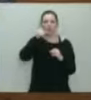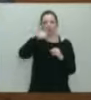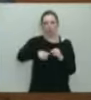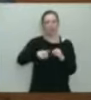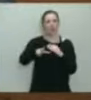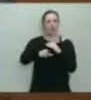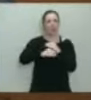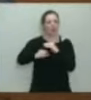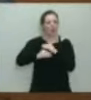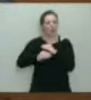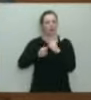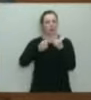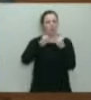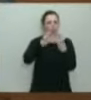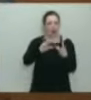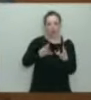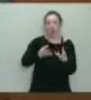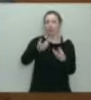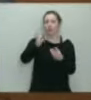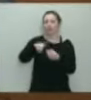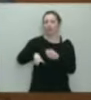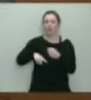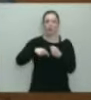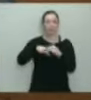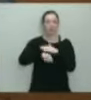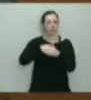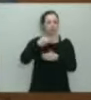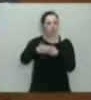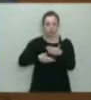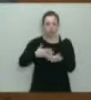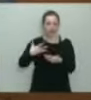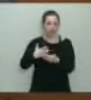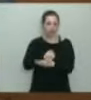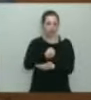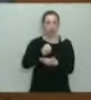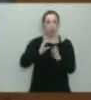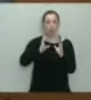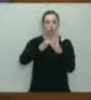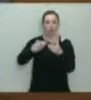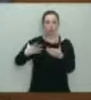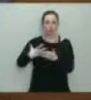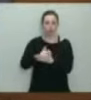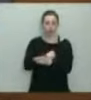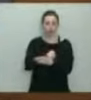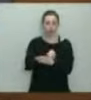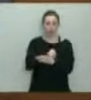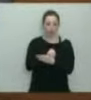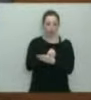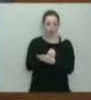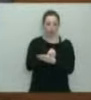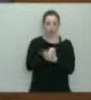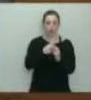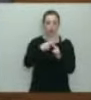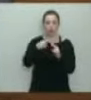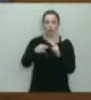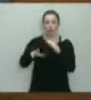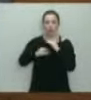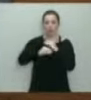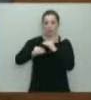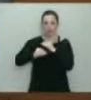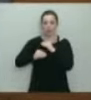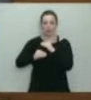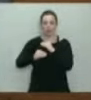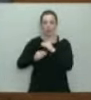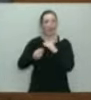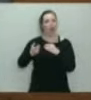enmiendas presentadas y el número de enmiendas aceptadas y transaccionadas. Todos los grupos hemos introducido enmiendas y a todos se nos han